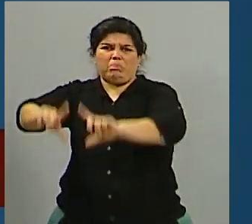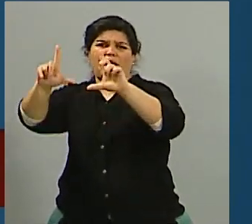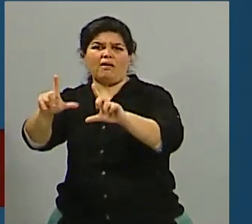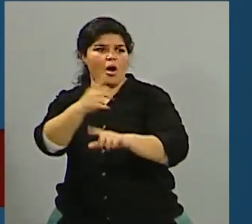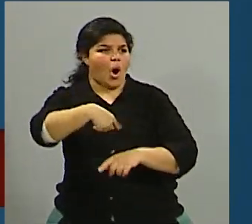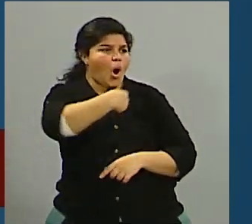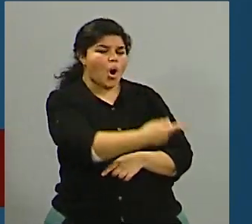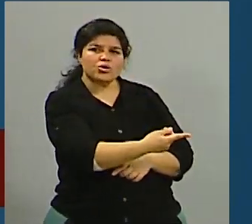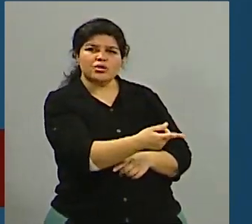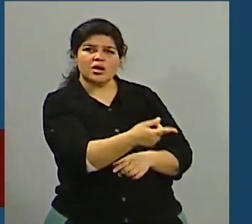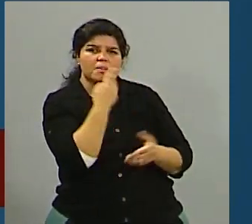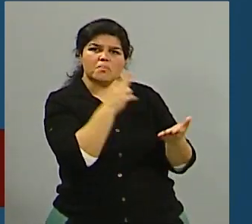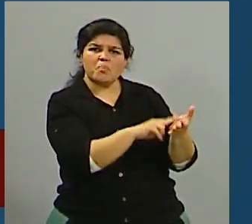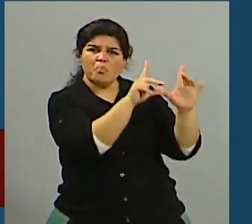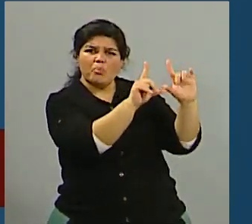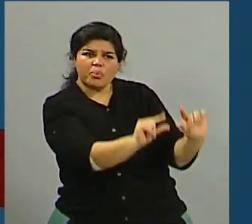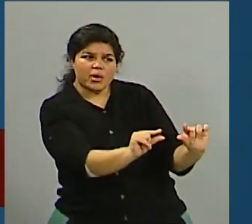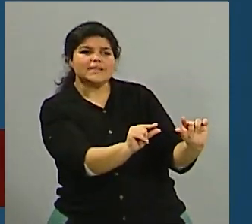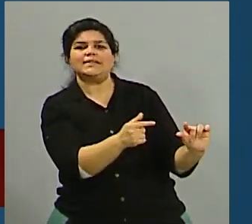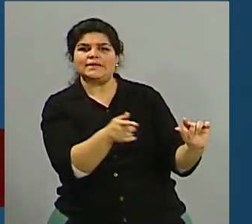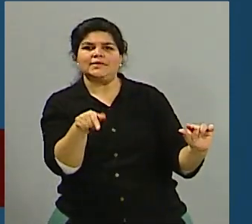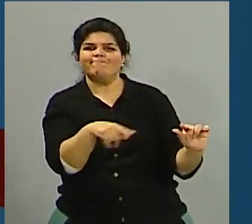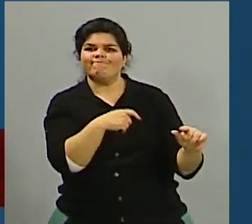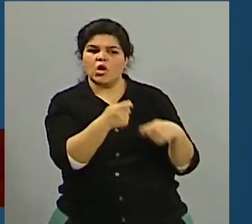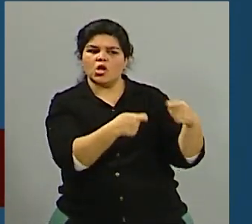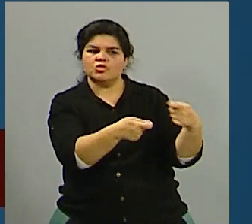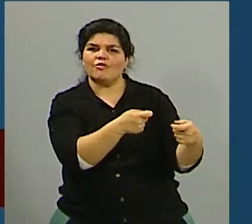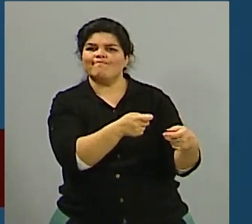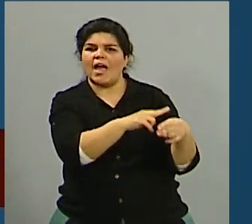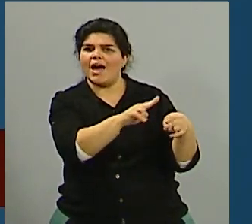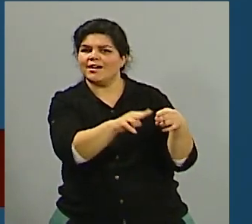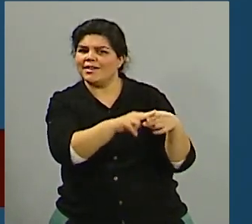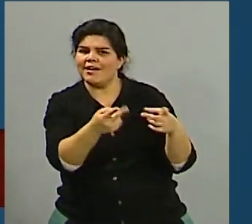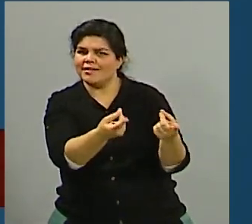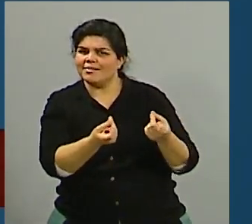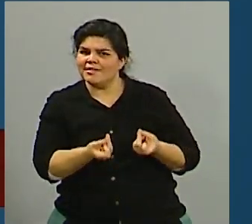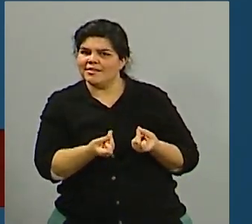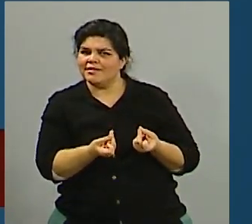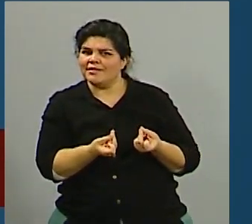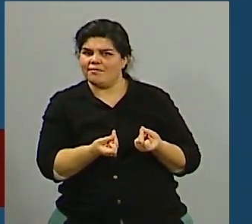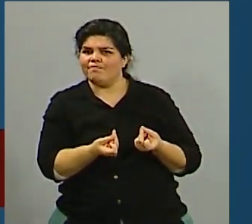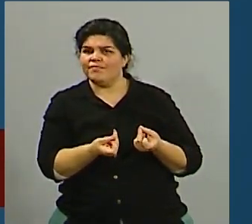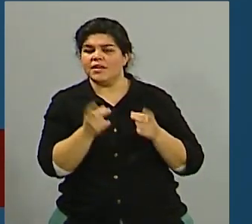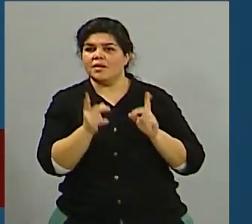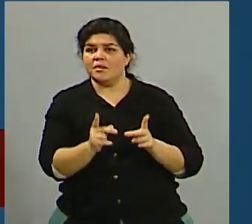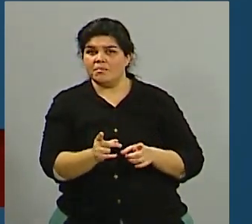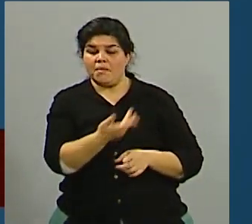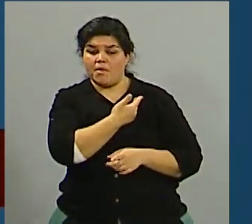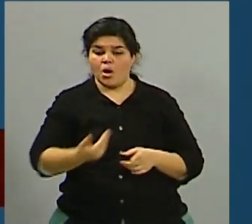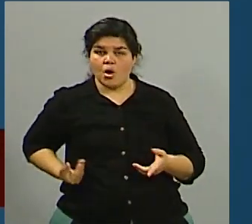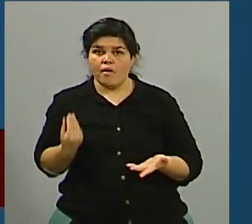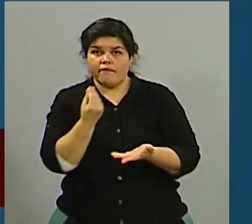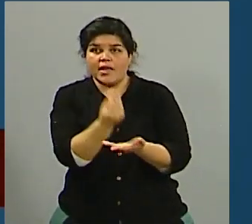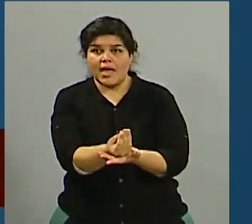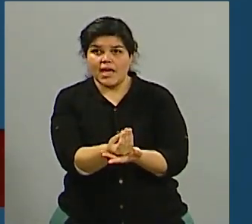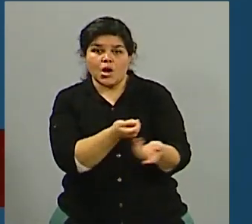momento. Y creo que un gobierno que asuma con decisión política lo tiene que hacer en los primeros meses, que es cuando generalmente tiene